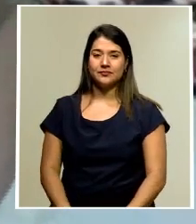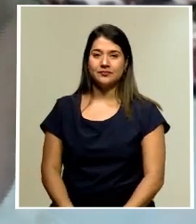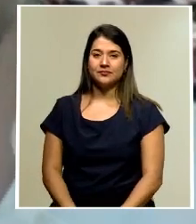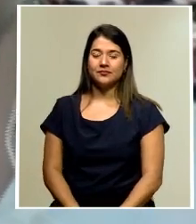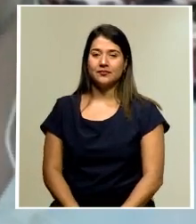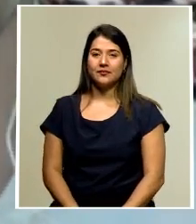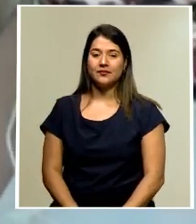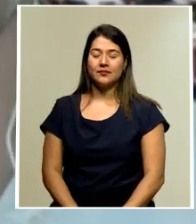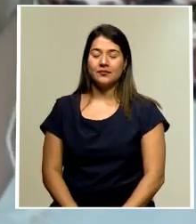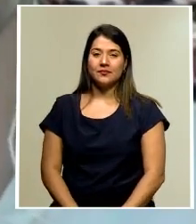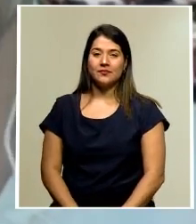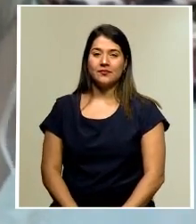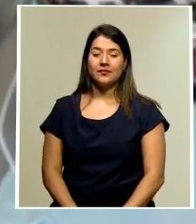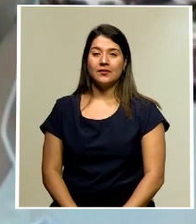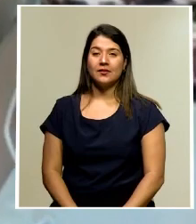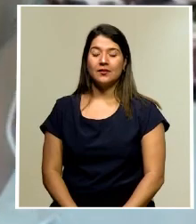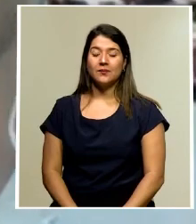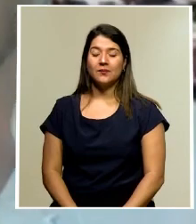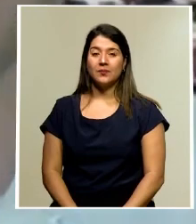ortodoxo.